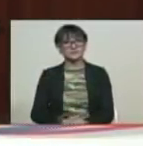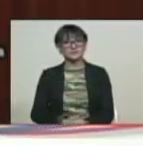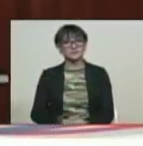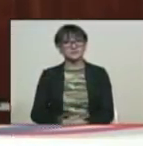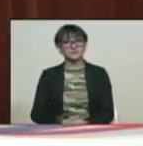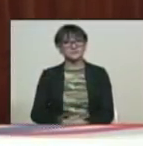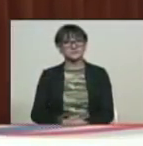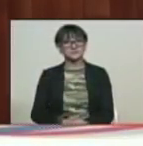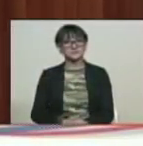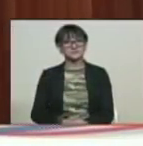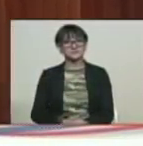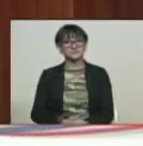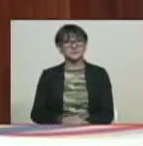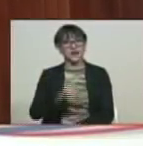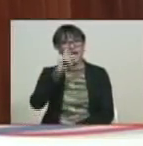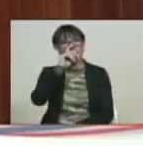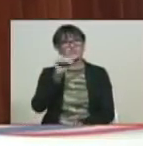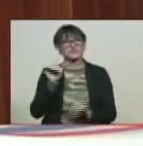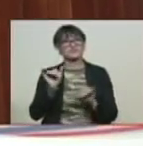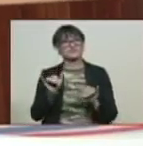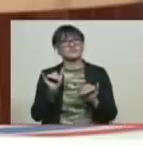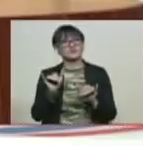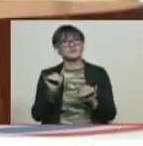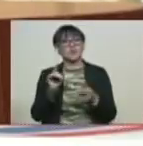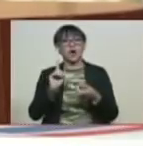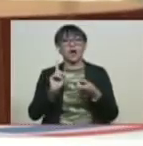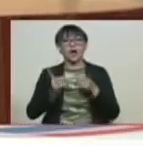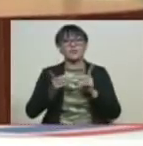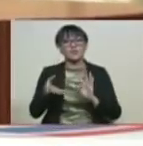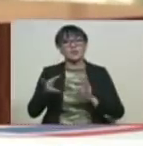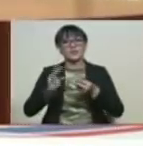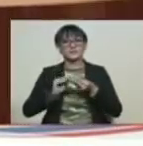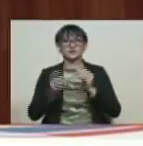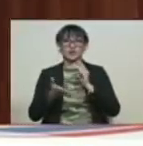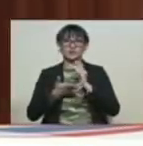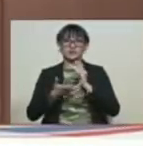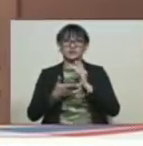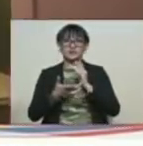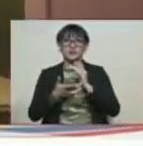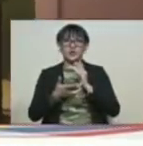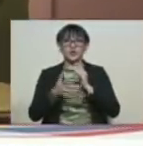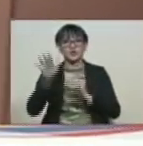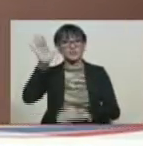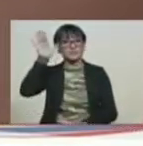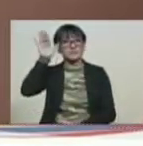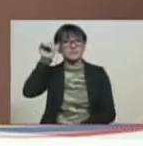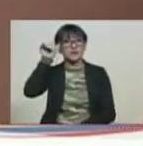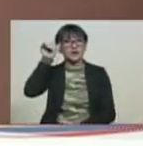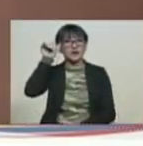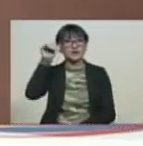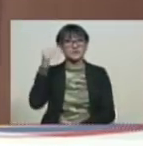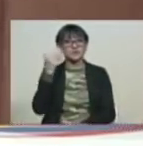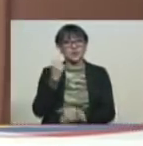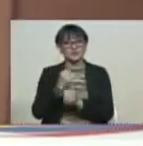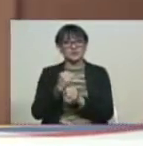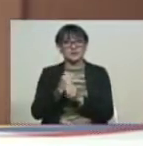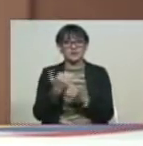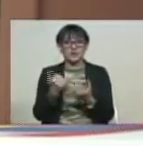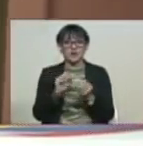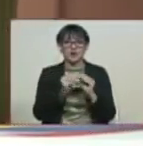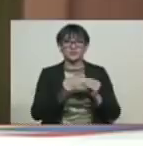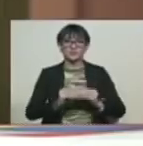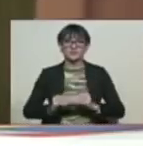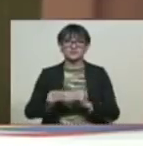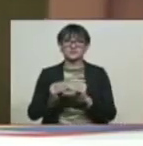inmobiliario de esos años, con algunas adaptaciones de tipo tecnológico, especialmente en el sanitario, que se hizo un trabajo de